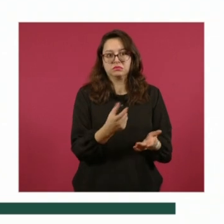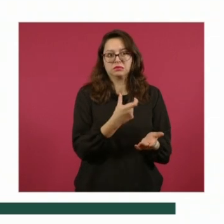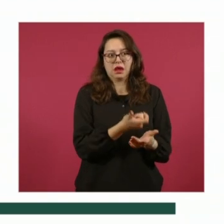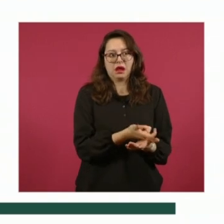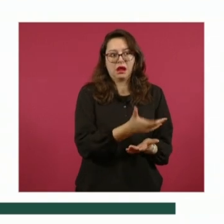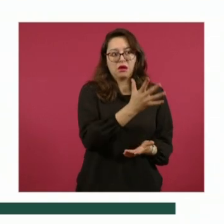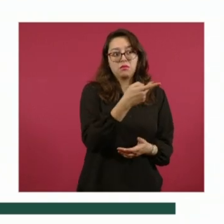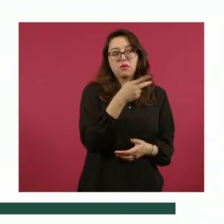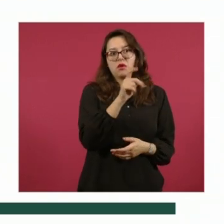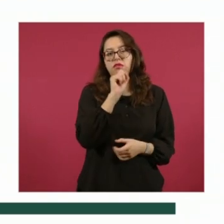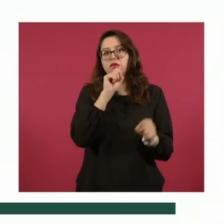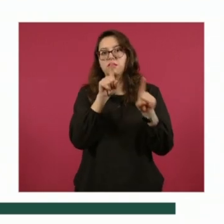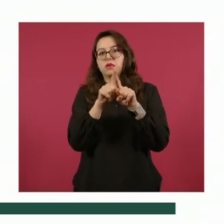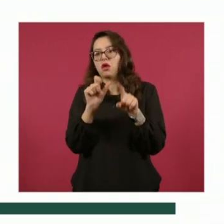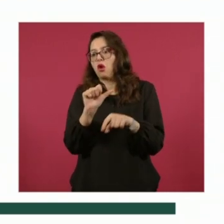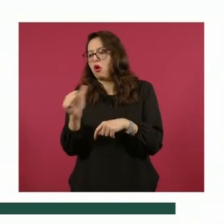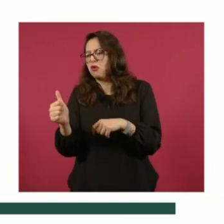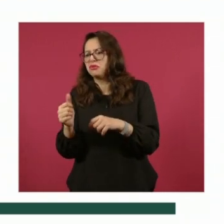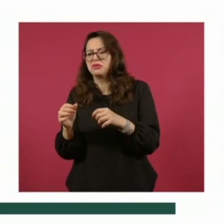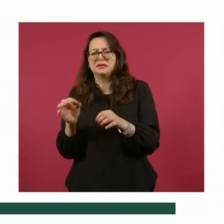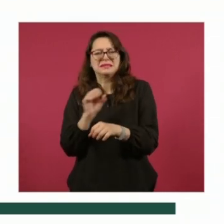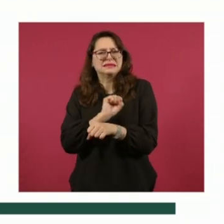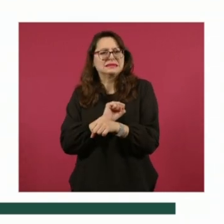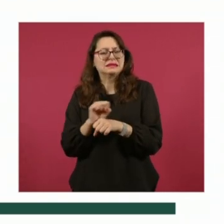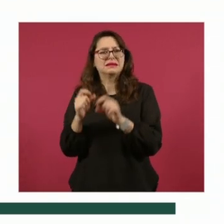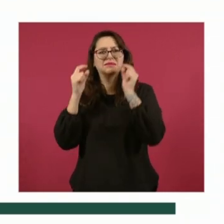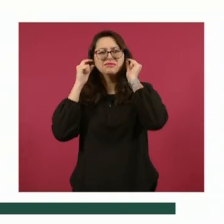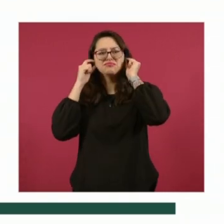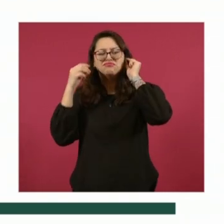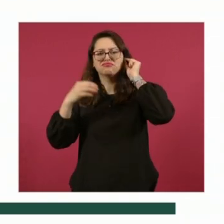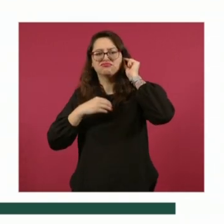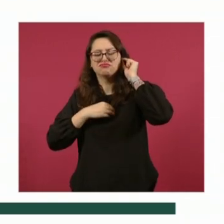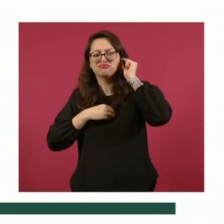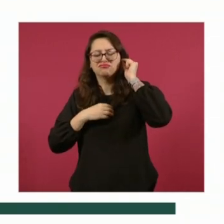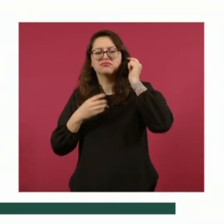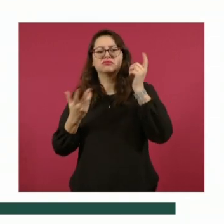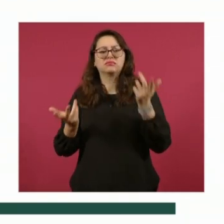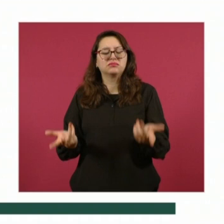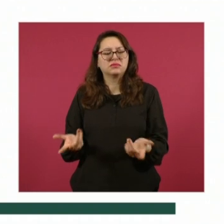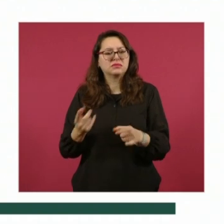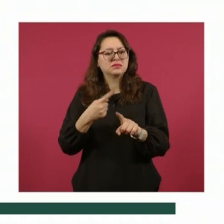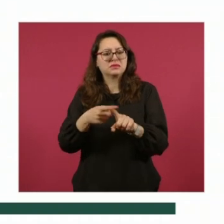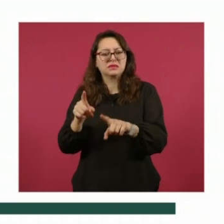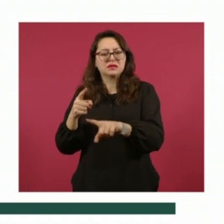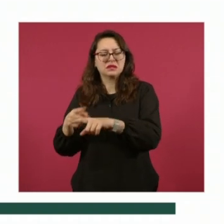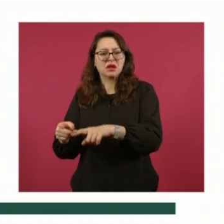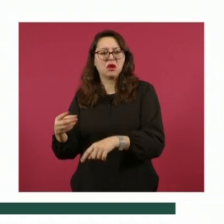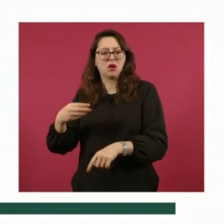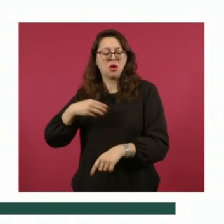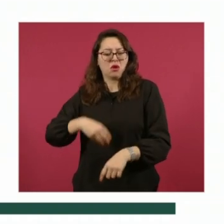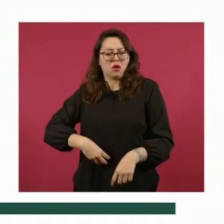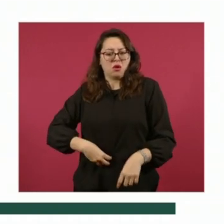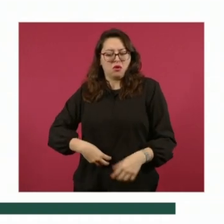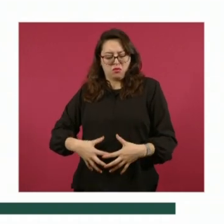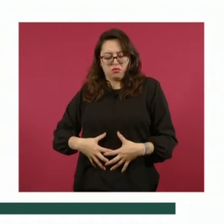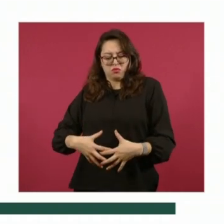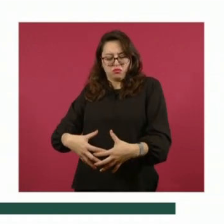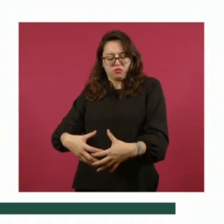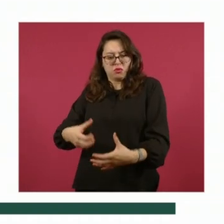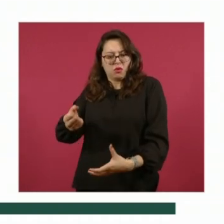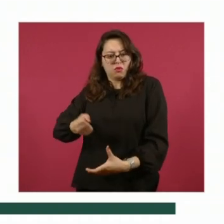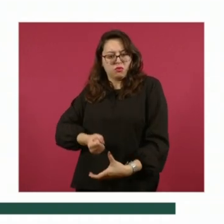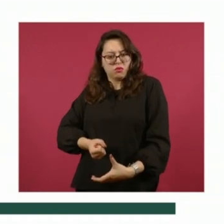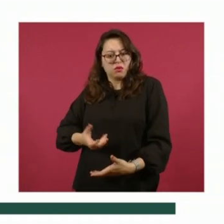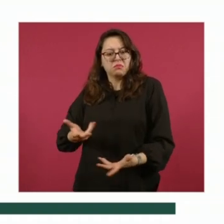que tampoco había. Estetoscopios, estuches de diagnóstico, fonodetectores de latidos